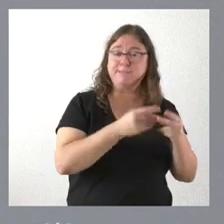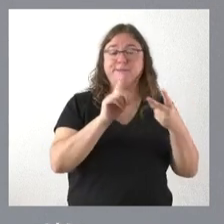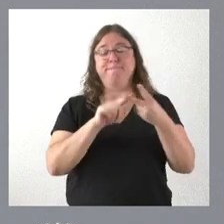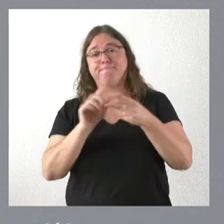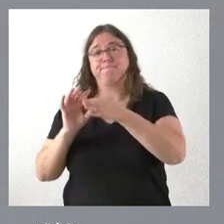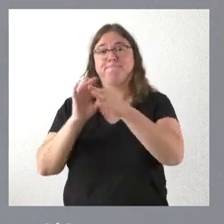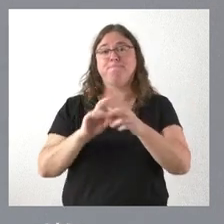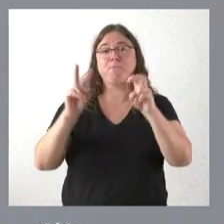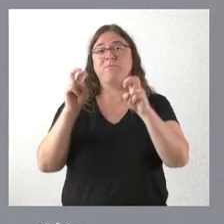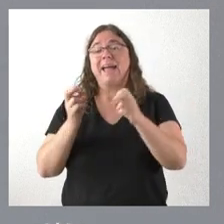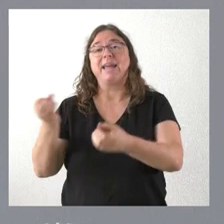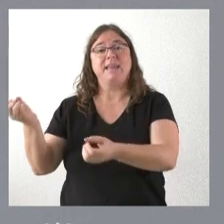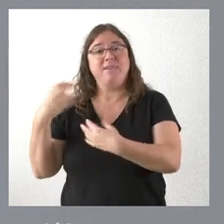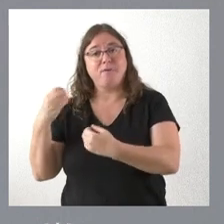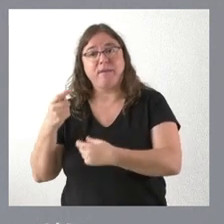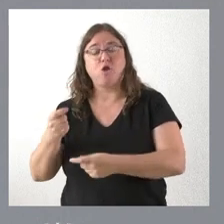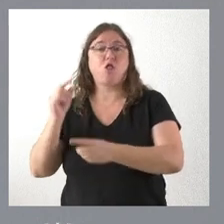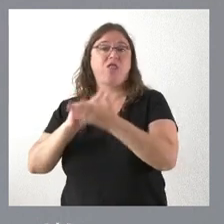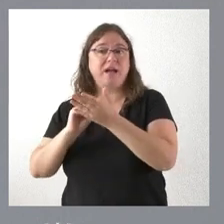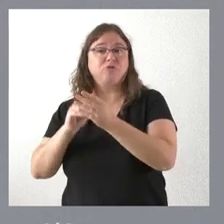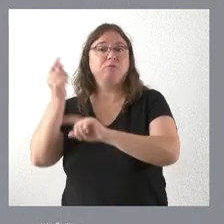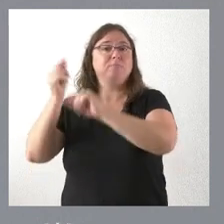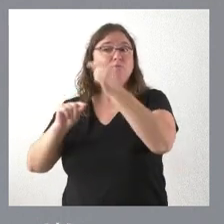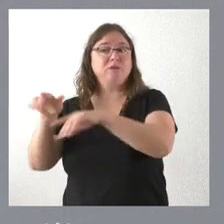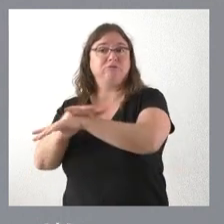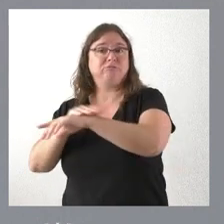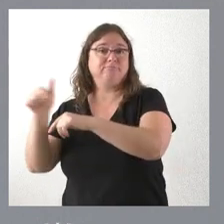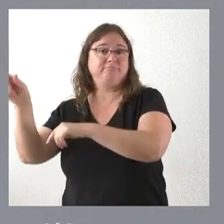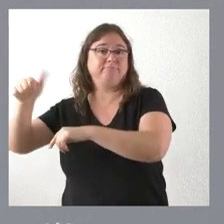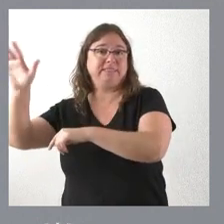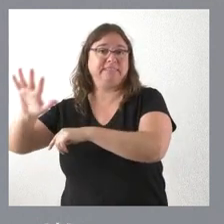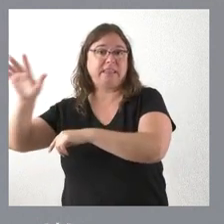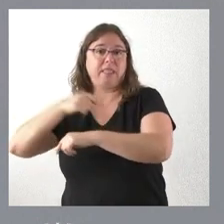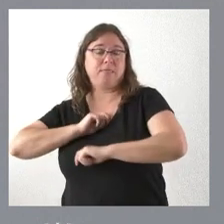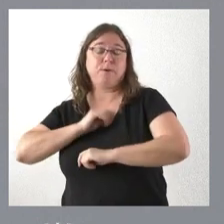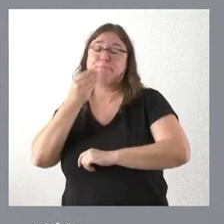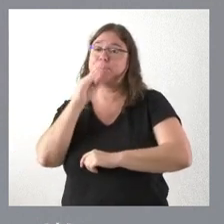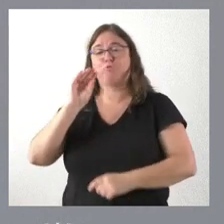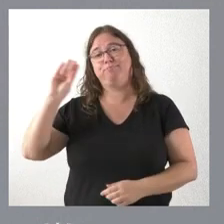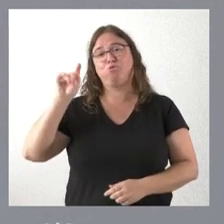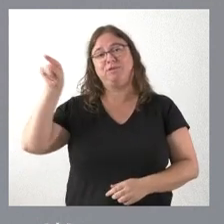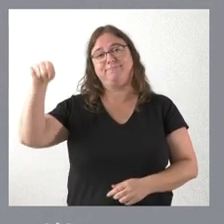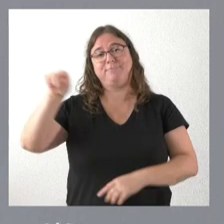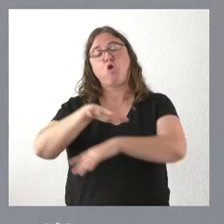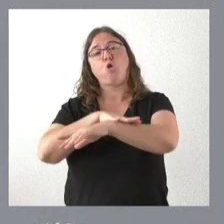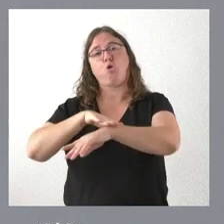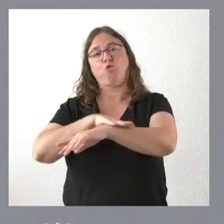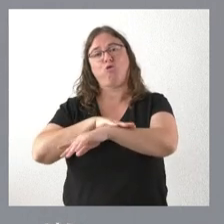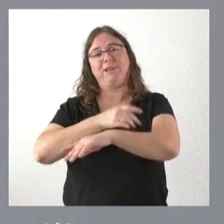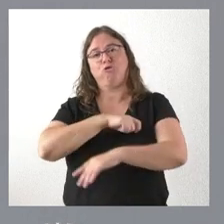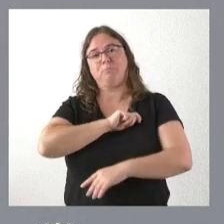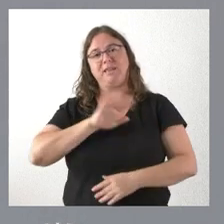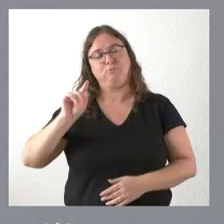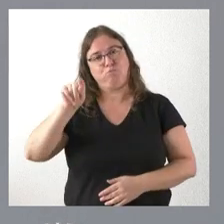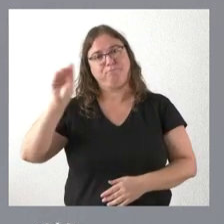que ver con la información aportación o elaboración de presupuesto del Estado Pues esa información es mejor que se lo pregunten al gobierno de España